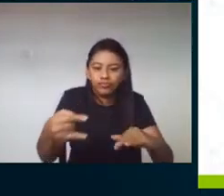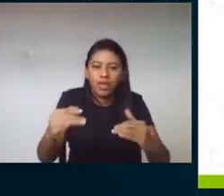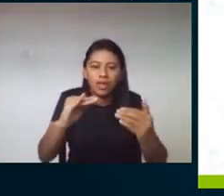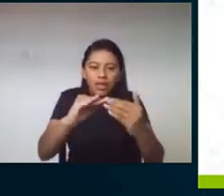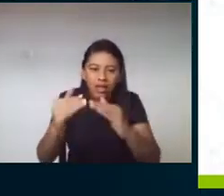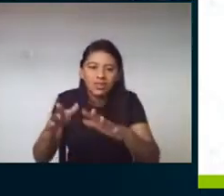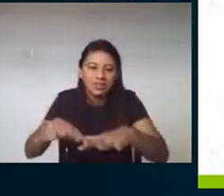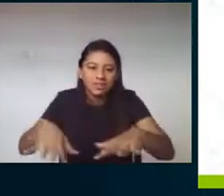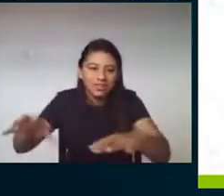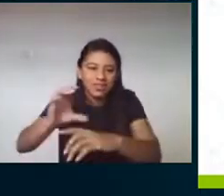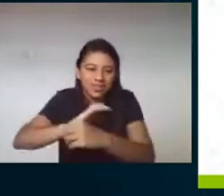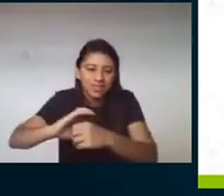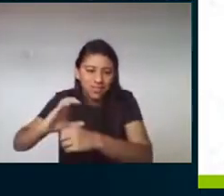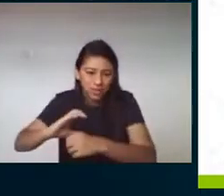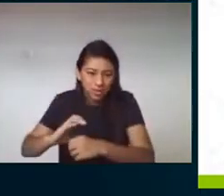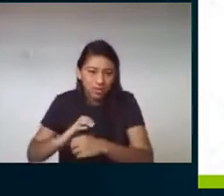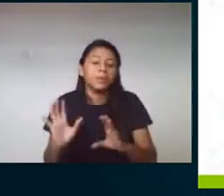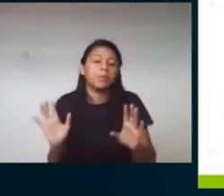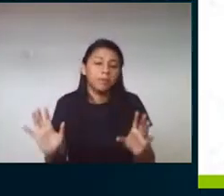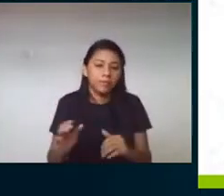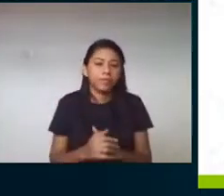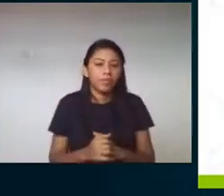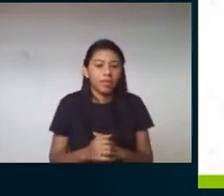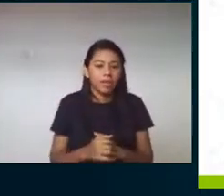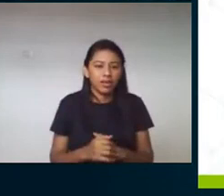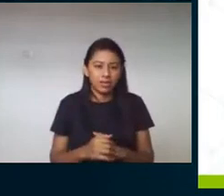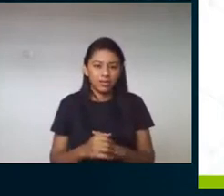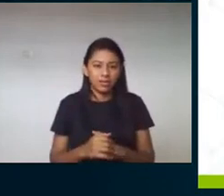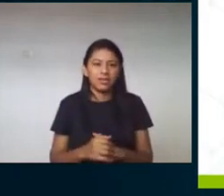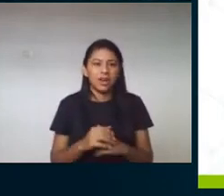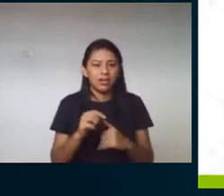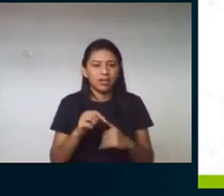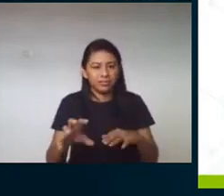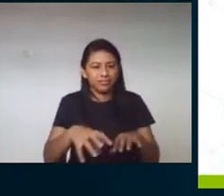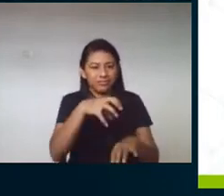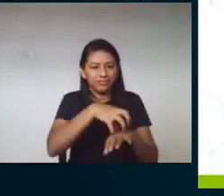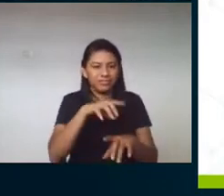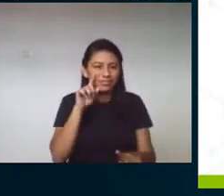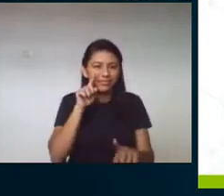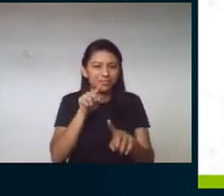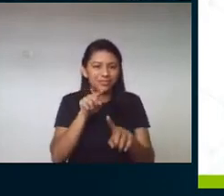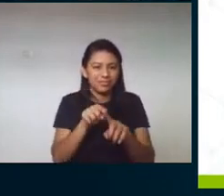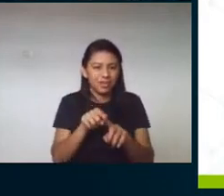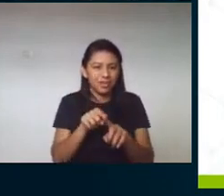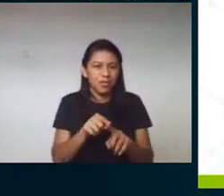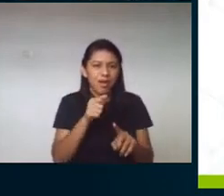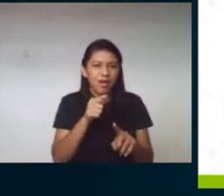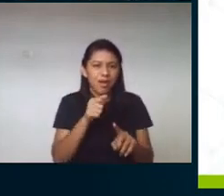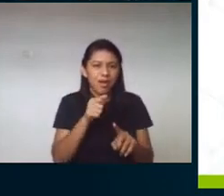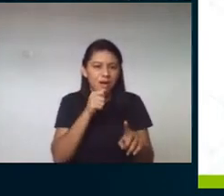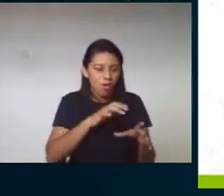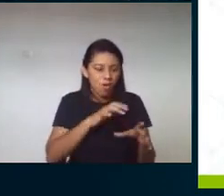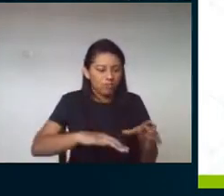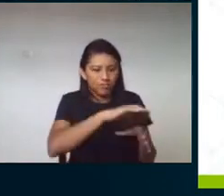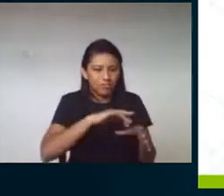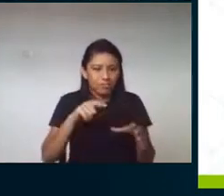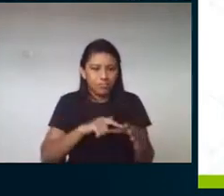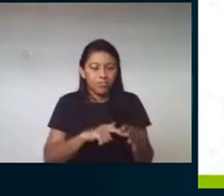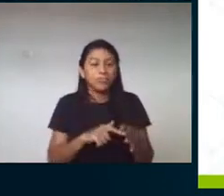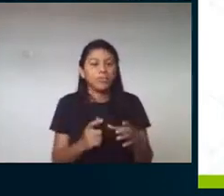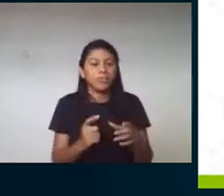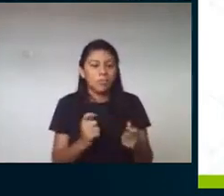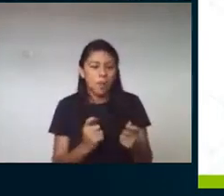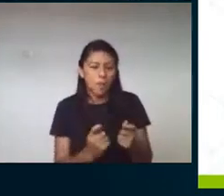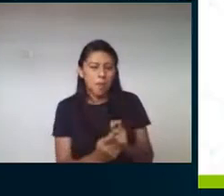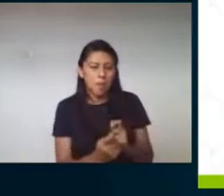el punto óptimo de operación. ¿Con qué propósito? Pues por un lado, de garantizar unos costos bajos en la operación de la planta, por